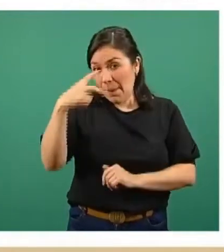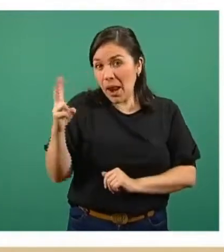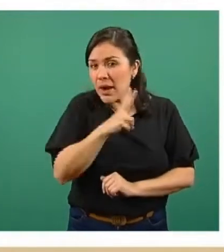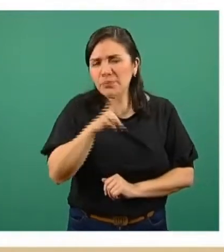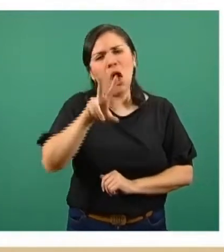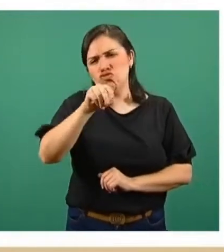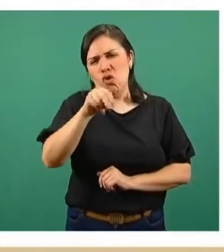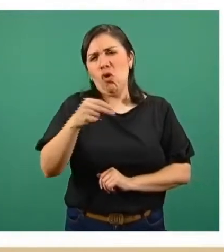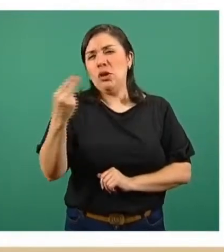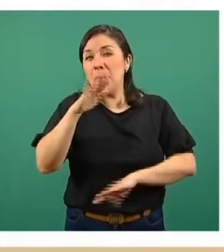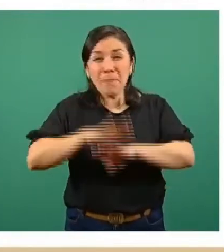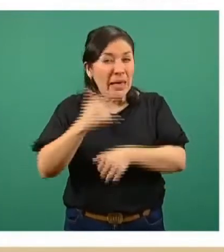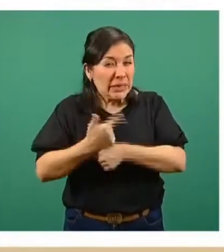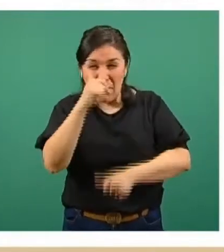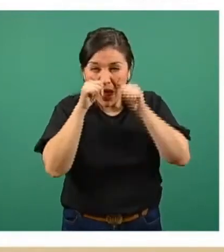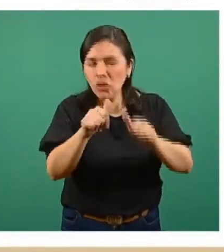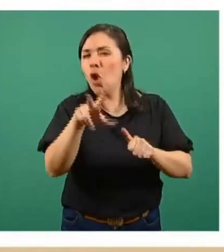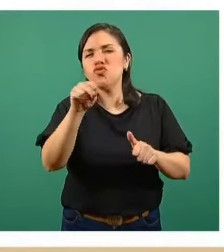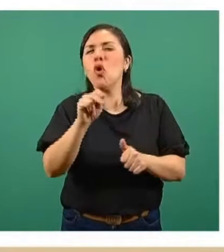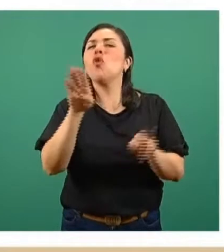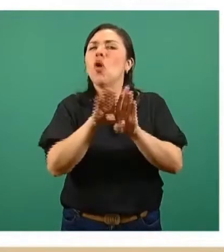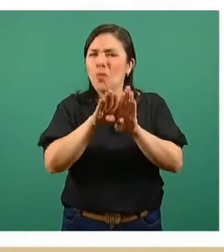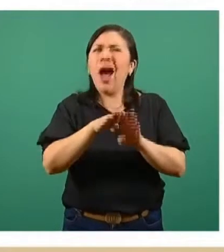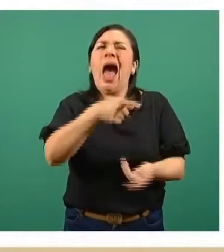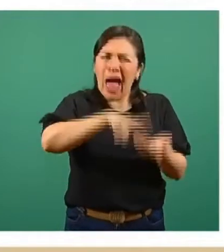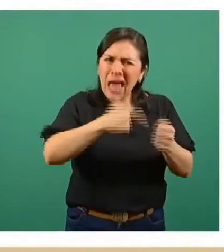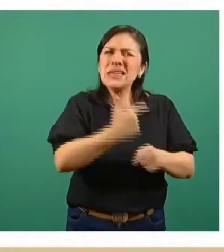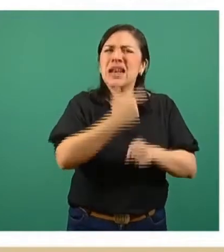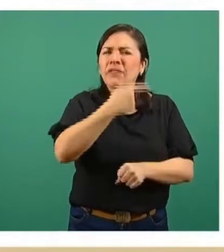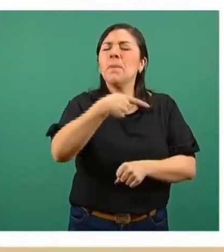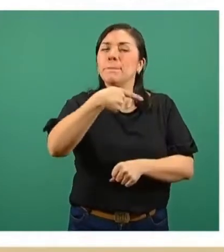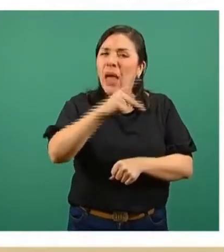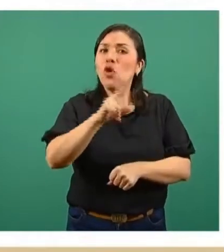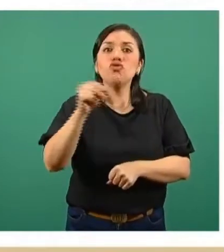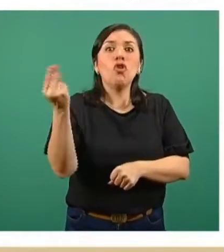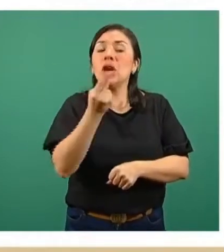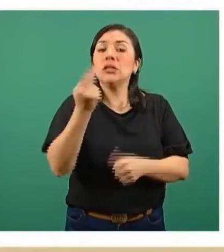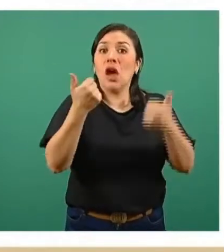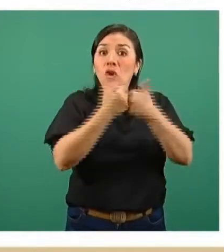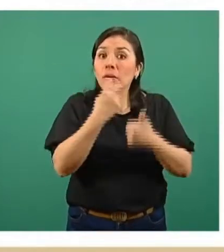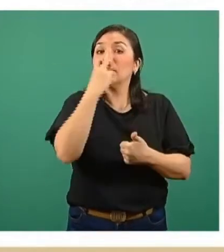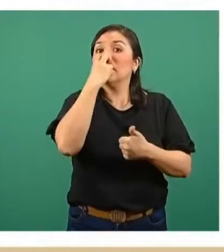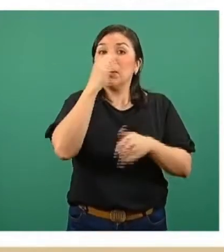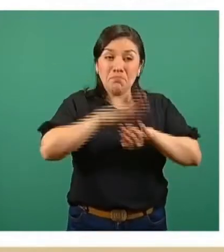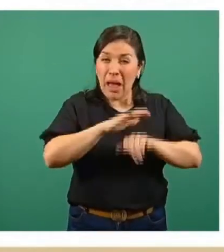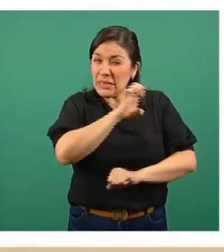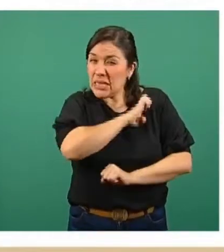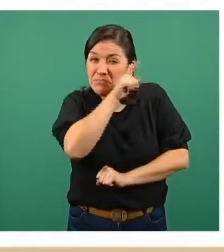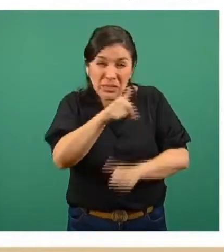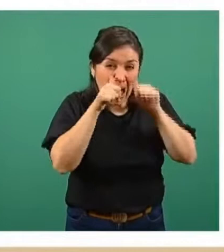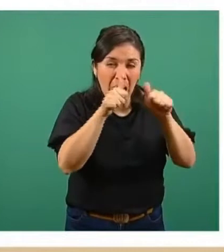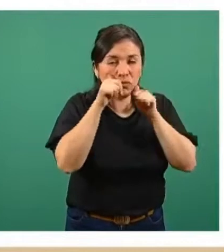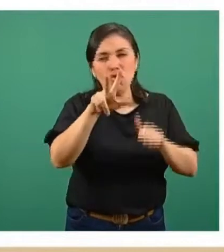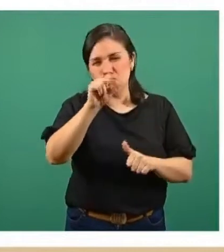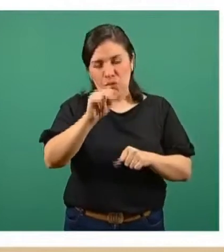que no requieren de cuidados críticos, que sí tienen un cuadro grave, pero no requieren de cuidados críticos.